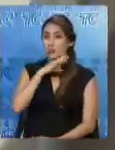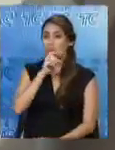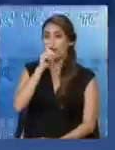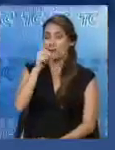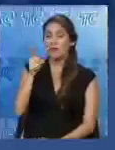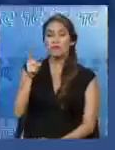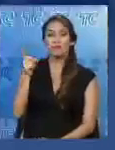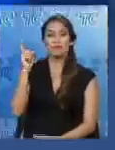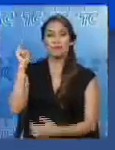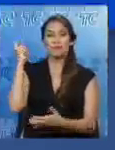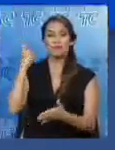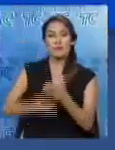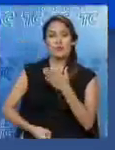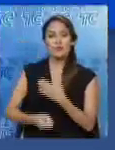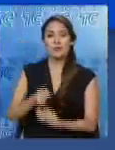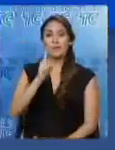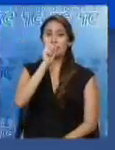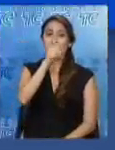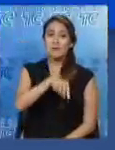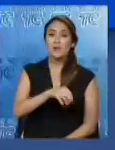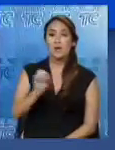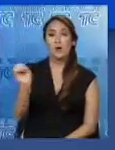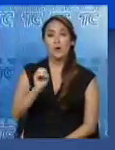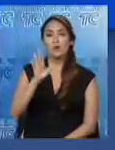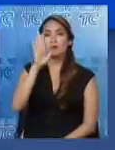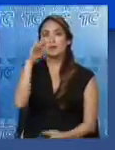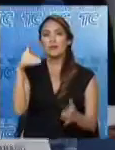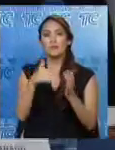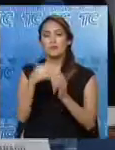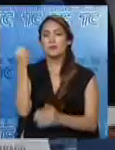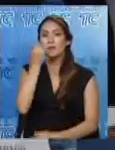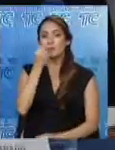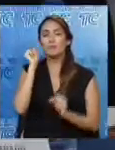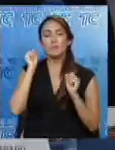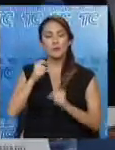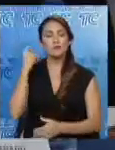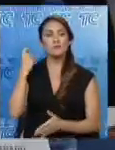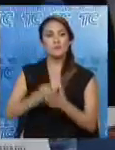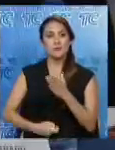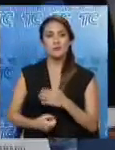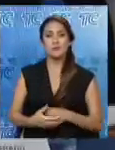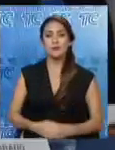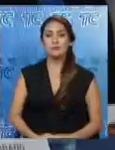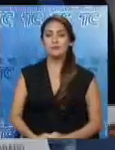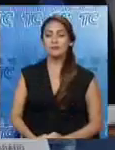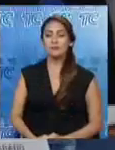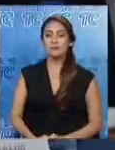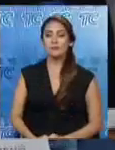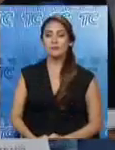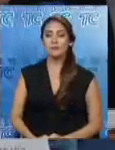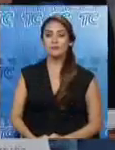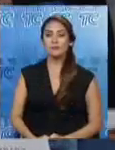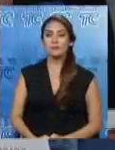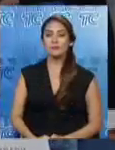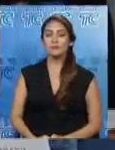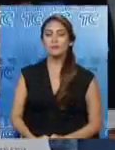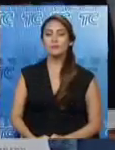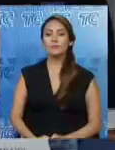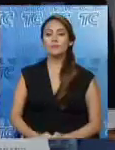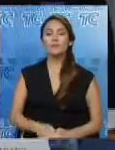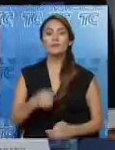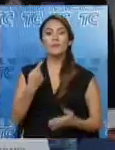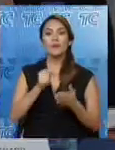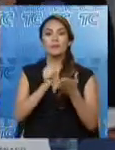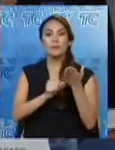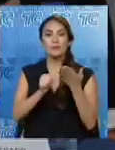normativa, con valores que van entre 1.000 a los 5.000 dólares. Se van a ejecutar operativos coordinados entre la ARCH y el